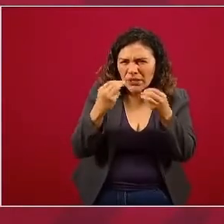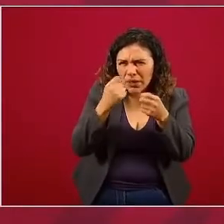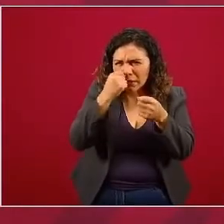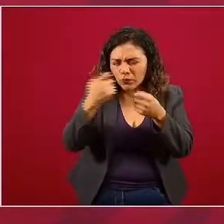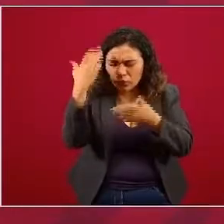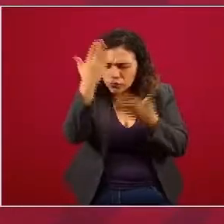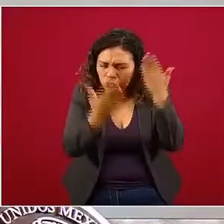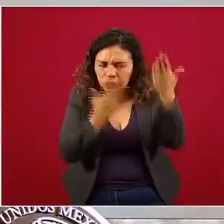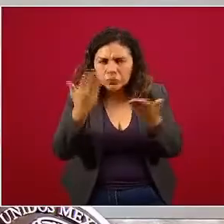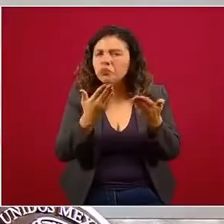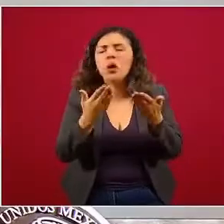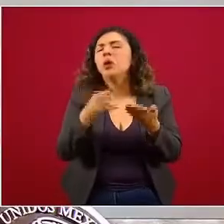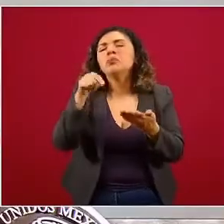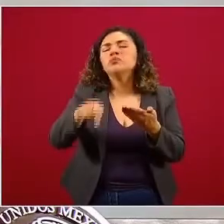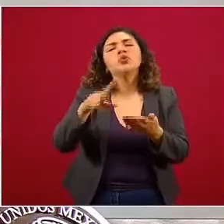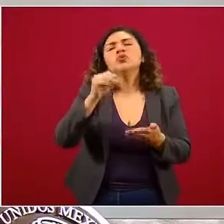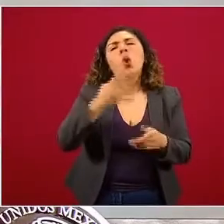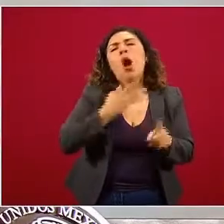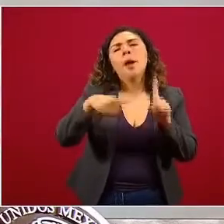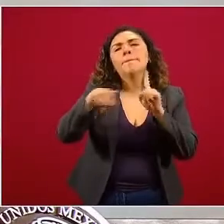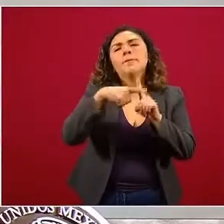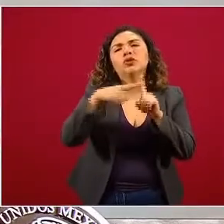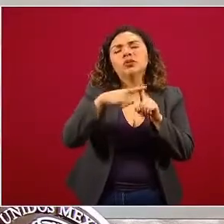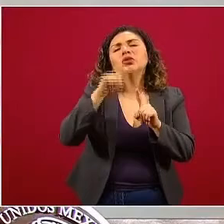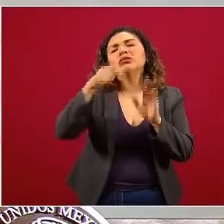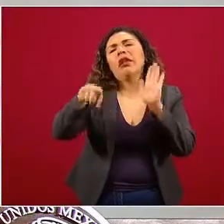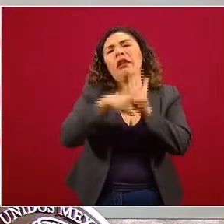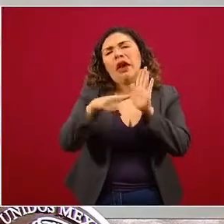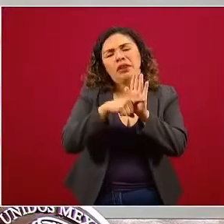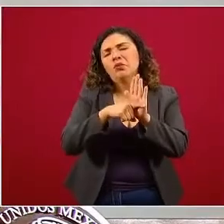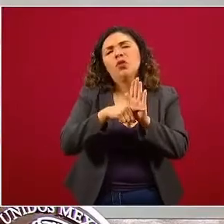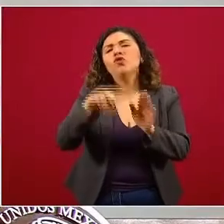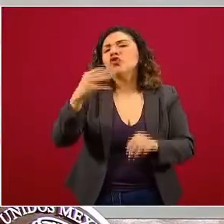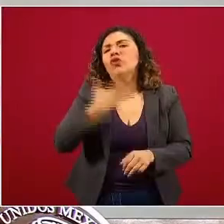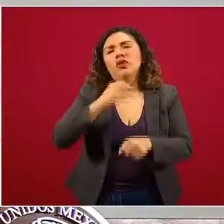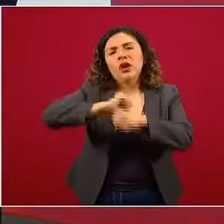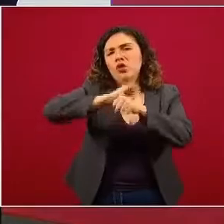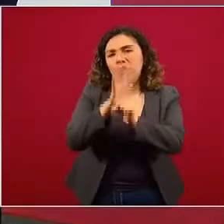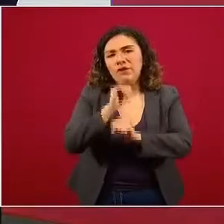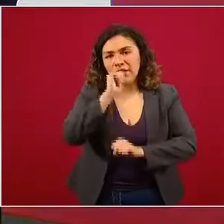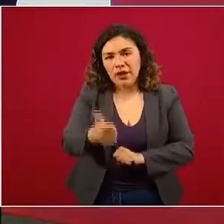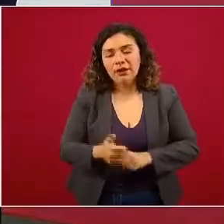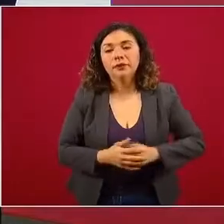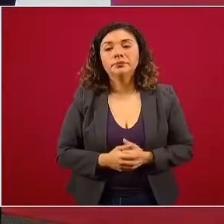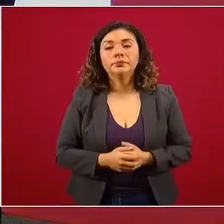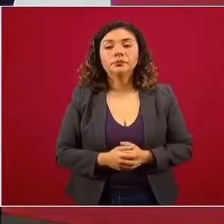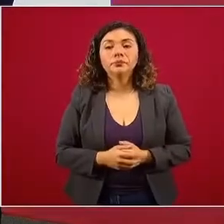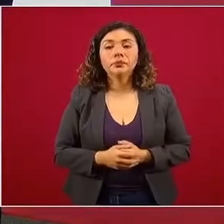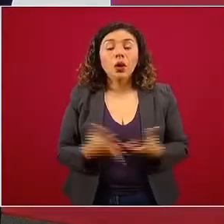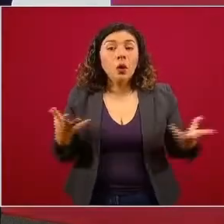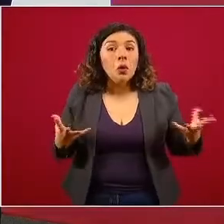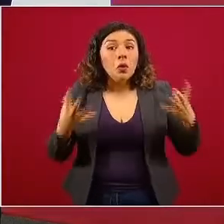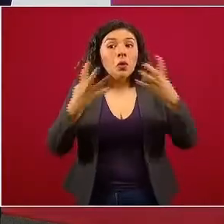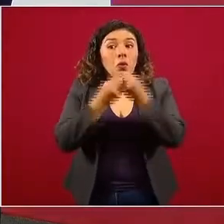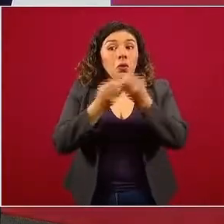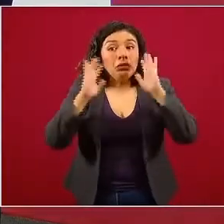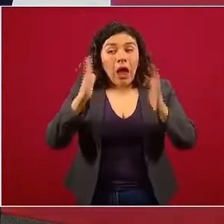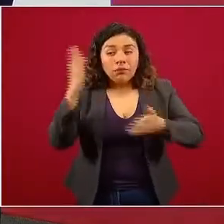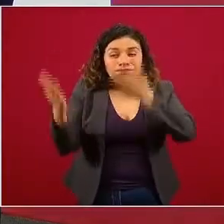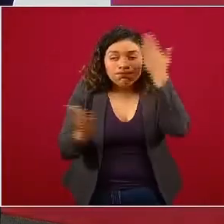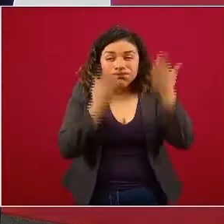muestra, se hizo la prueba resultó negativa para el virus SARS-CoV-2. En conjunto se han